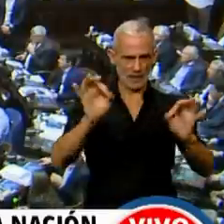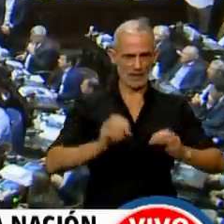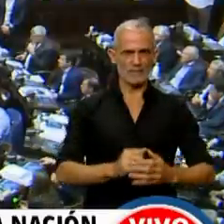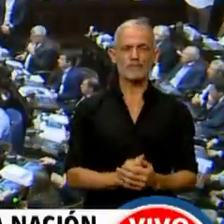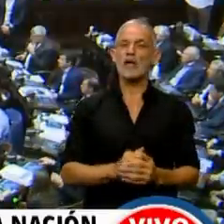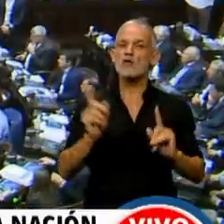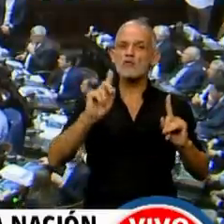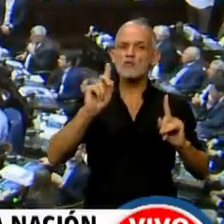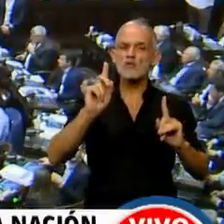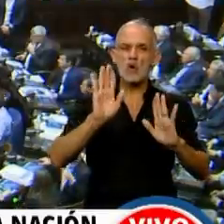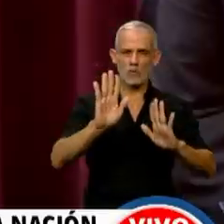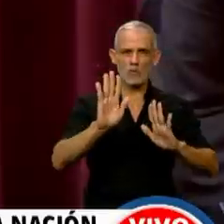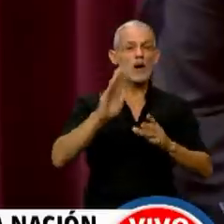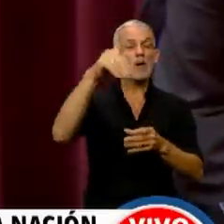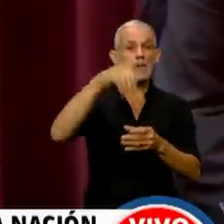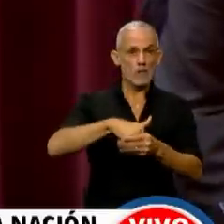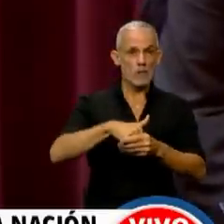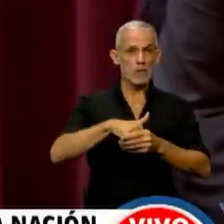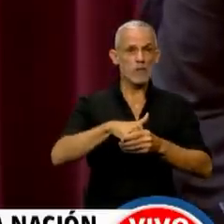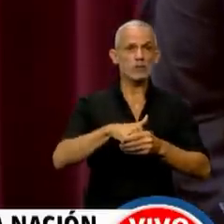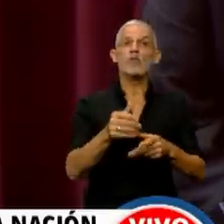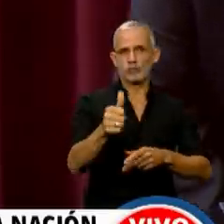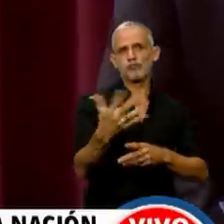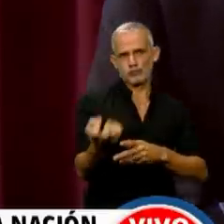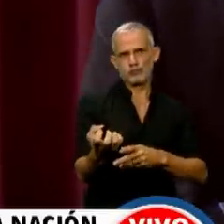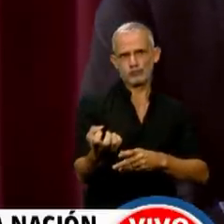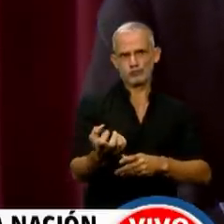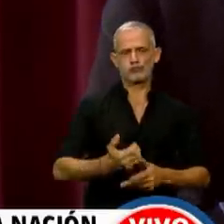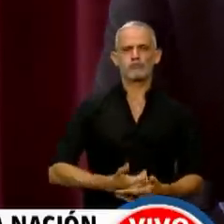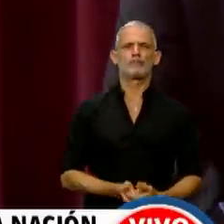no vamos a votar de manera nominal